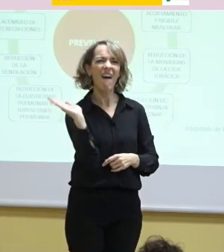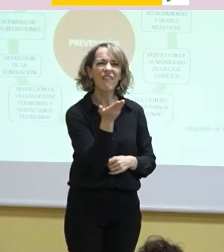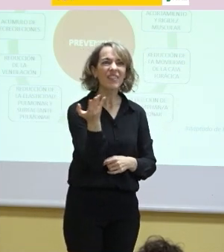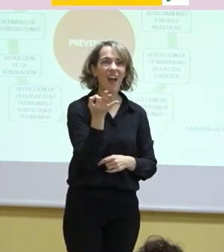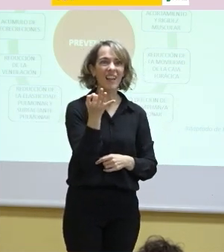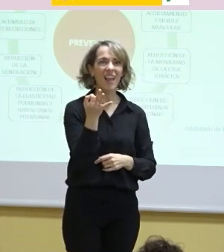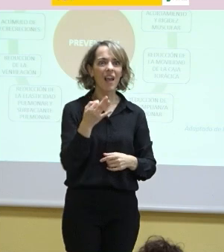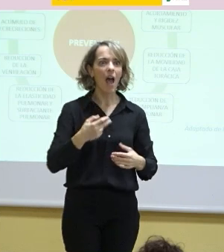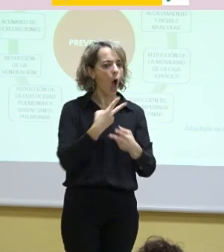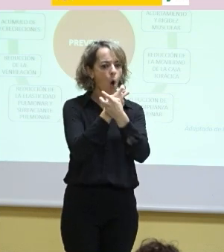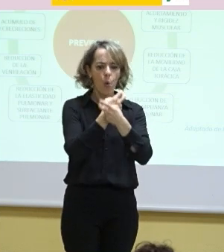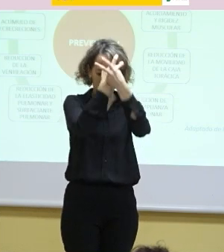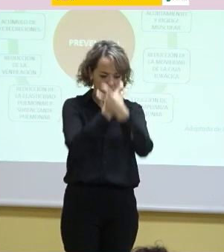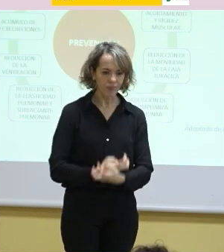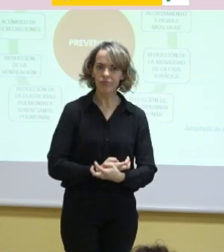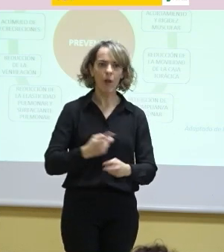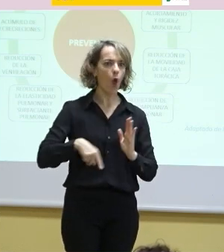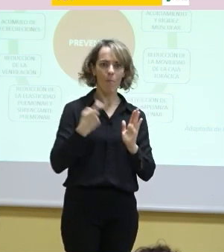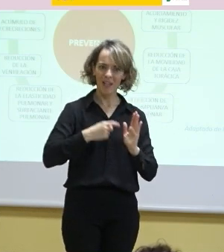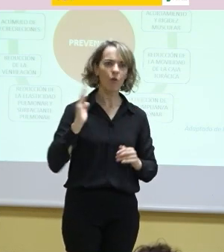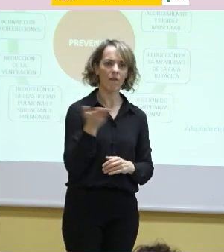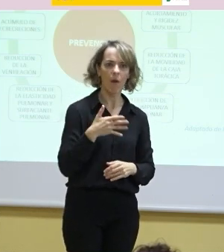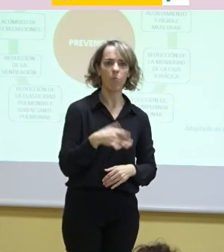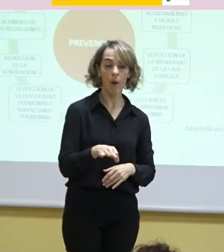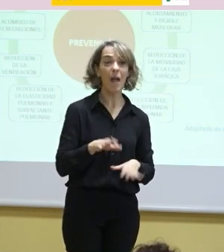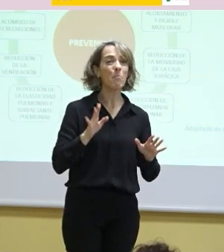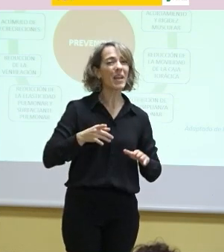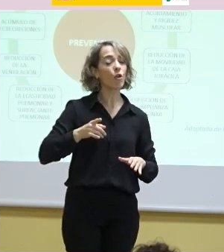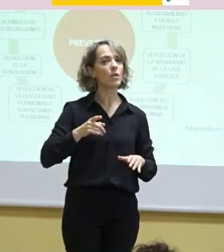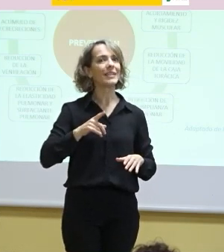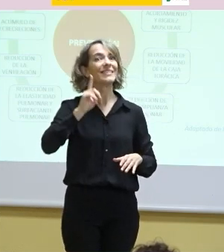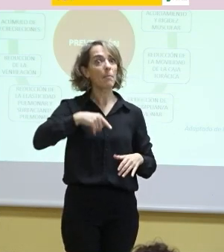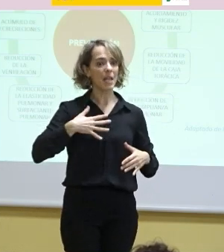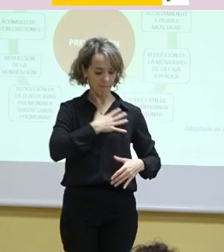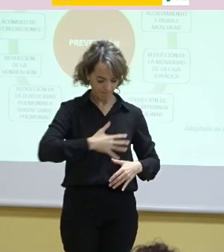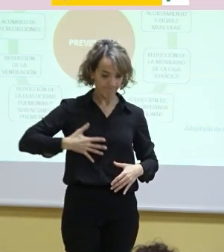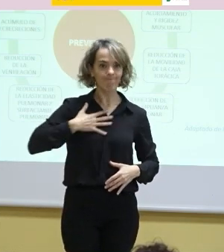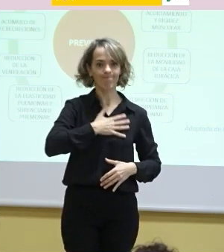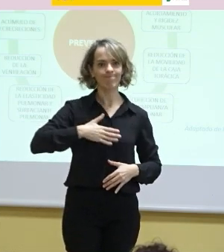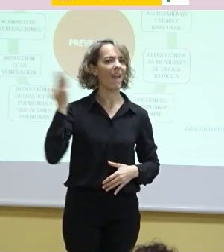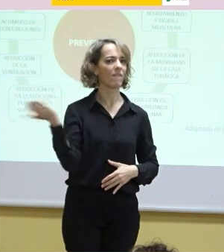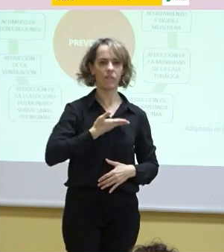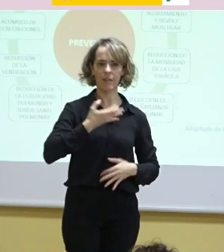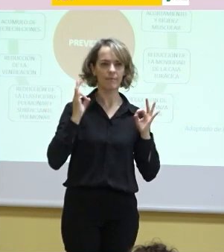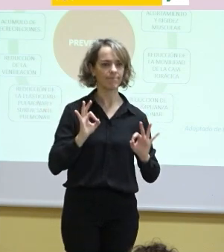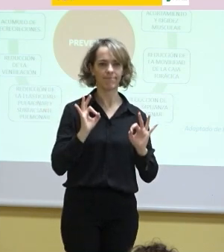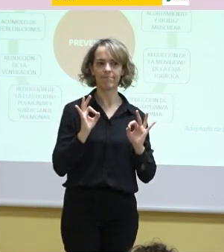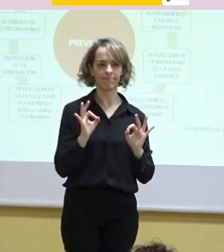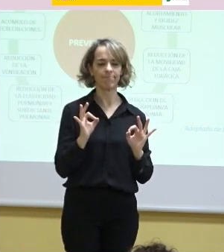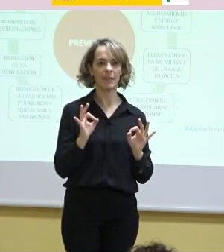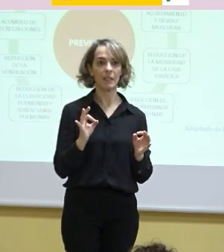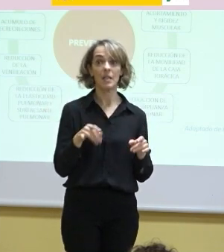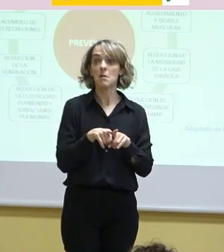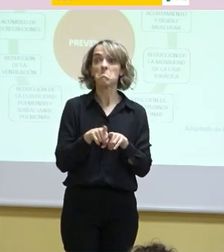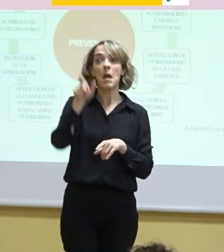masa ósea, pero principalmente, y lo que más nos interesa a nosotros, es a la afectación en la caja torácica. Al igual que un